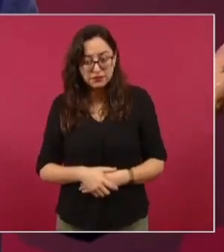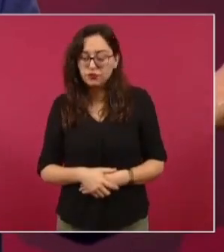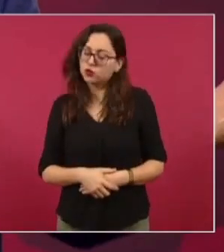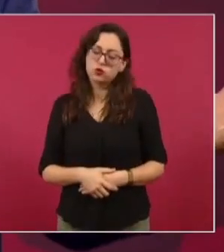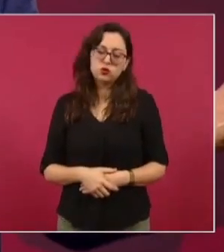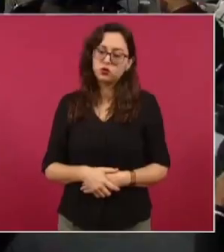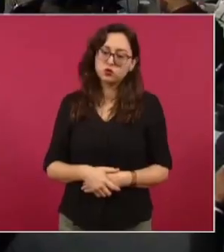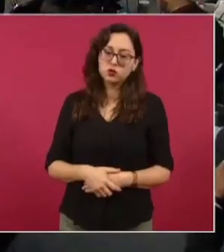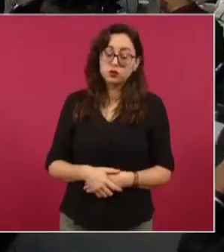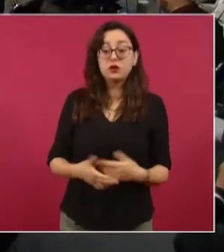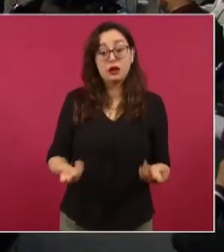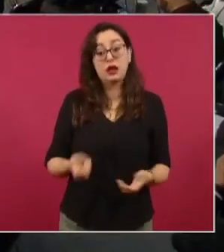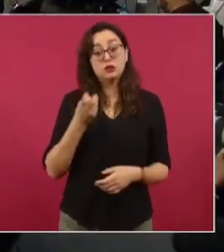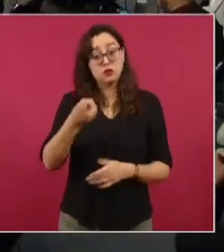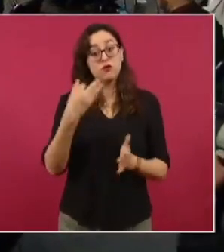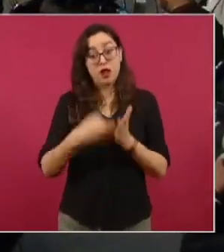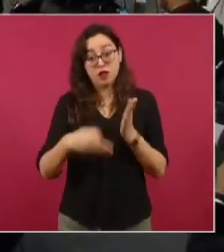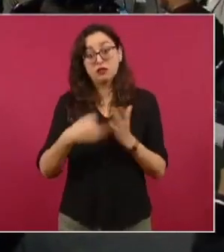y de eso no hablan